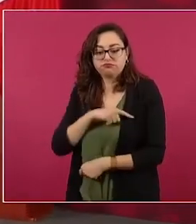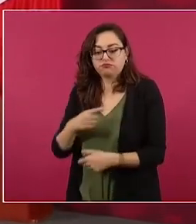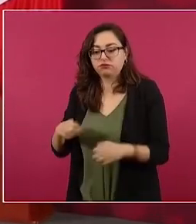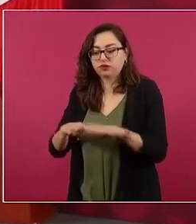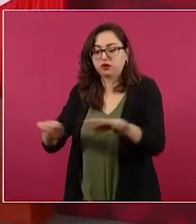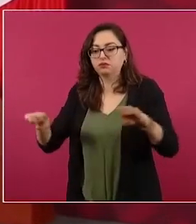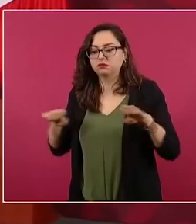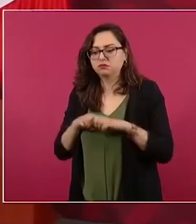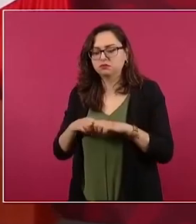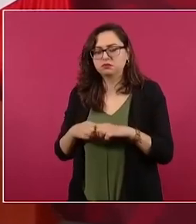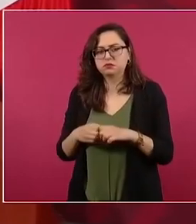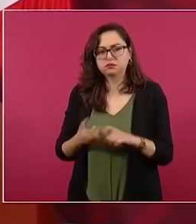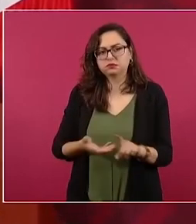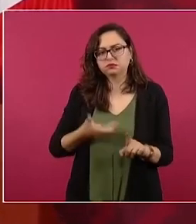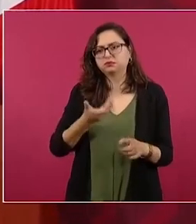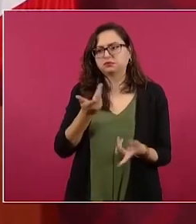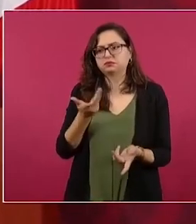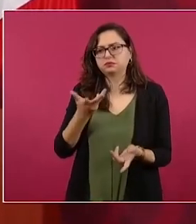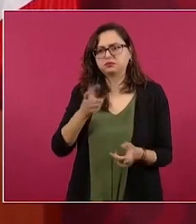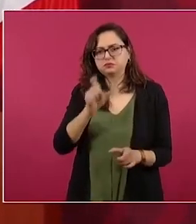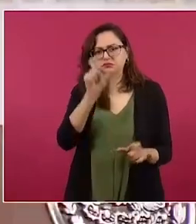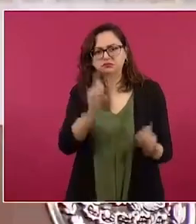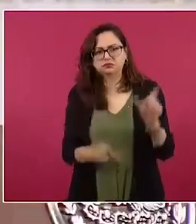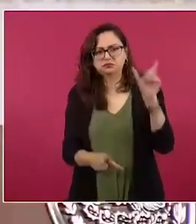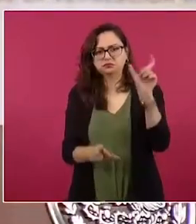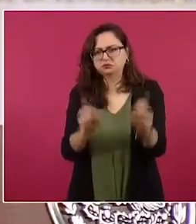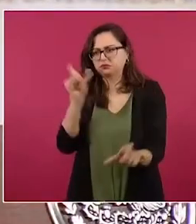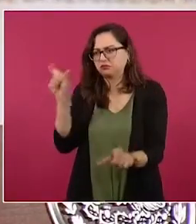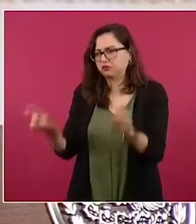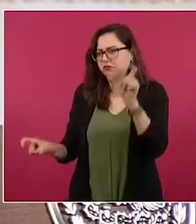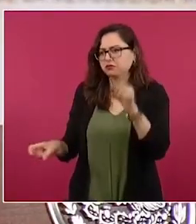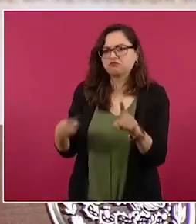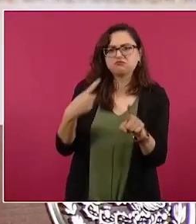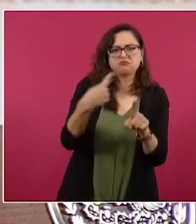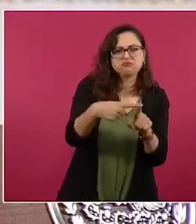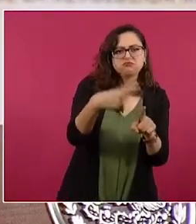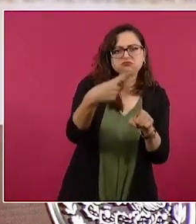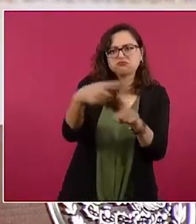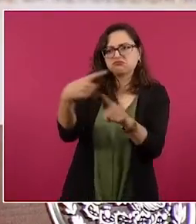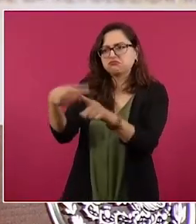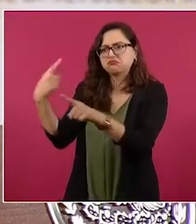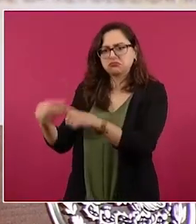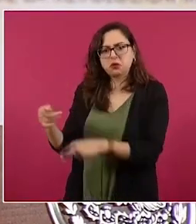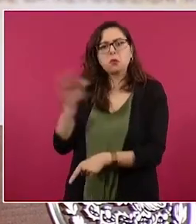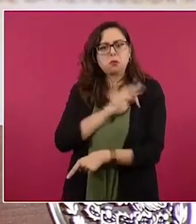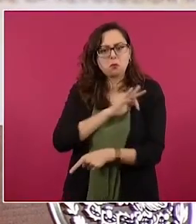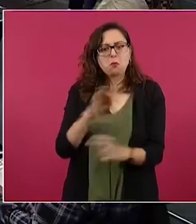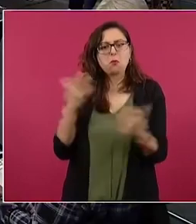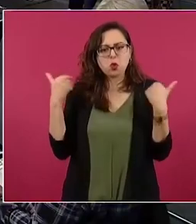ya se conocen los que pueden